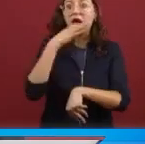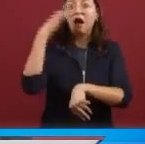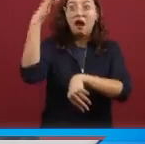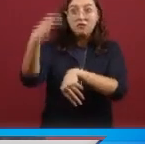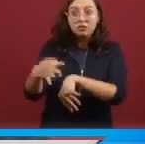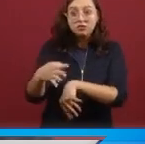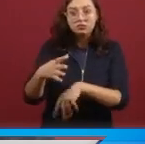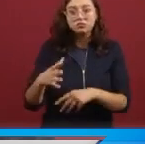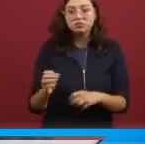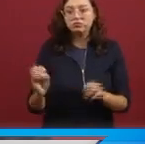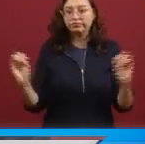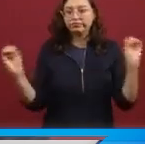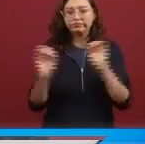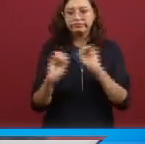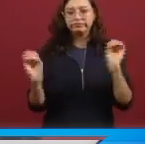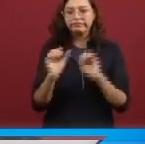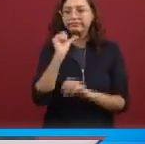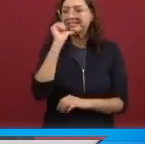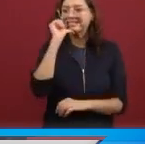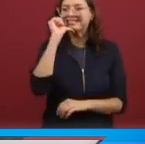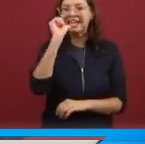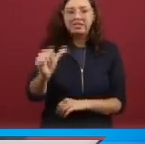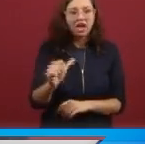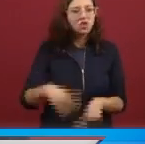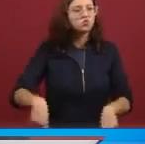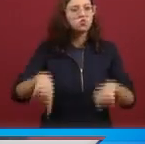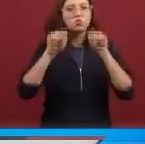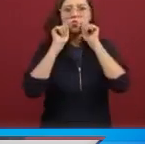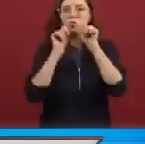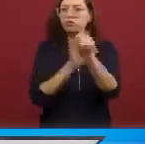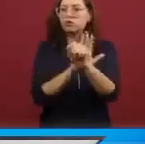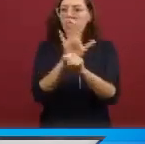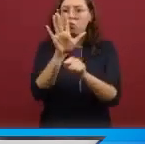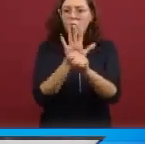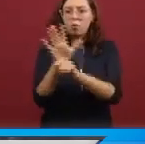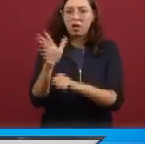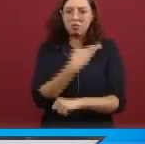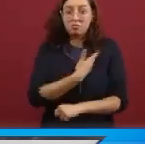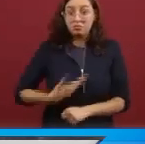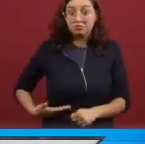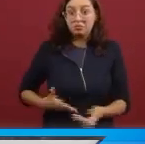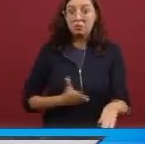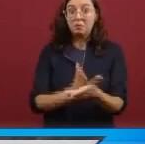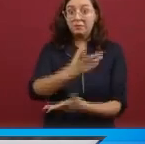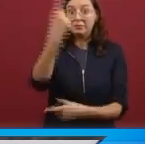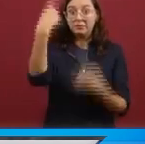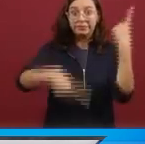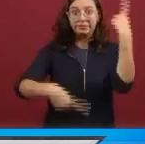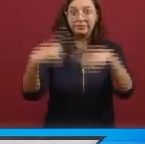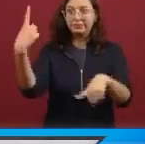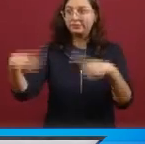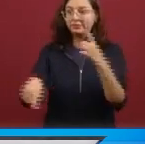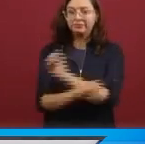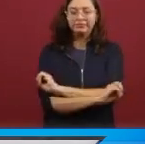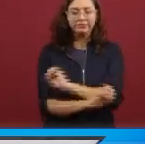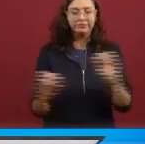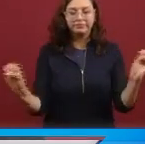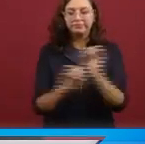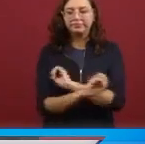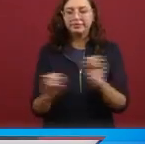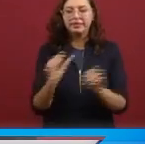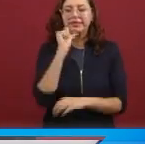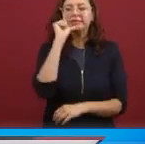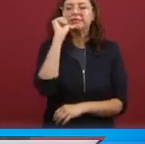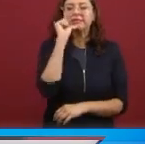recomendación en ningún caso. El presidente reafirma que no hay consigna de favorecer o de perjudicar a nadie. El